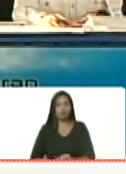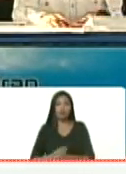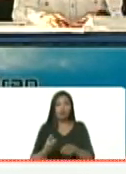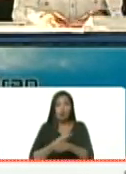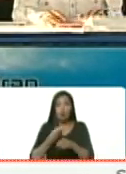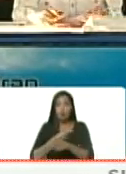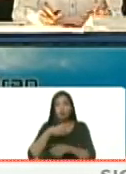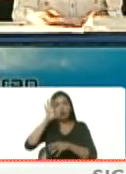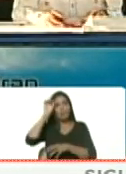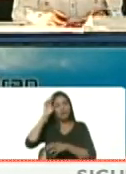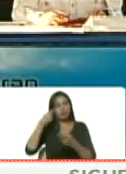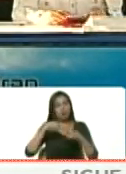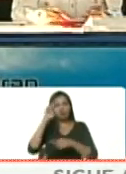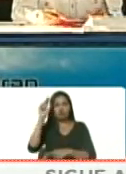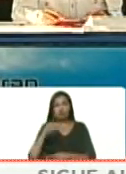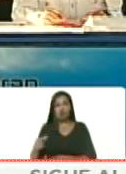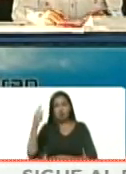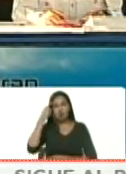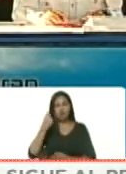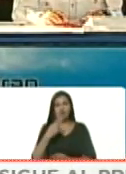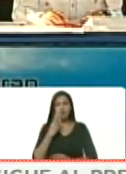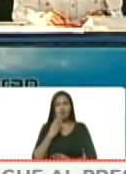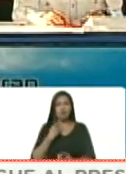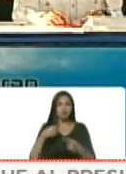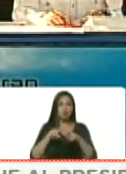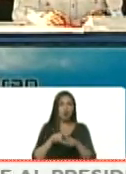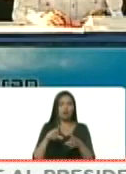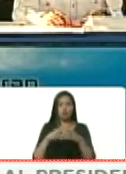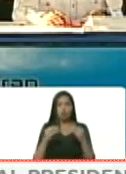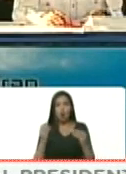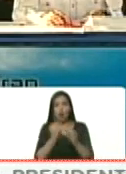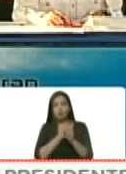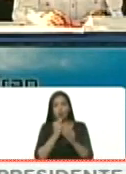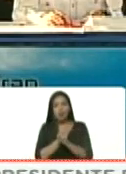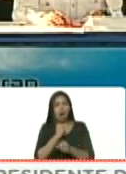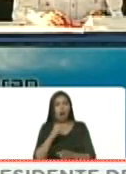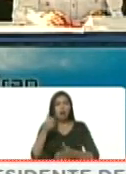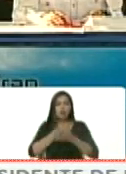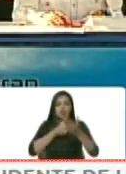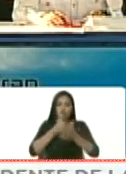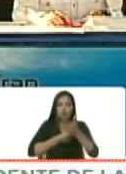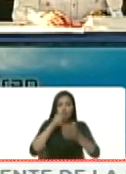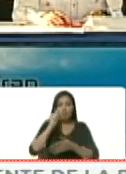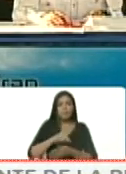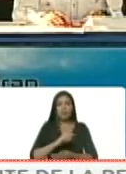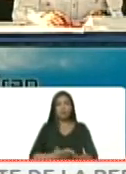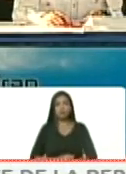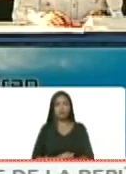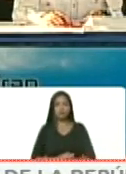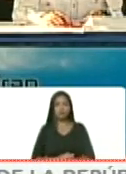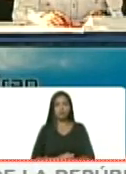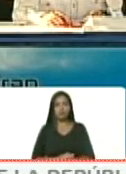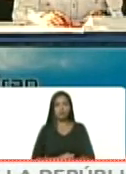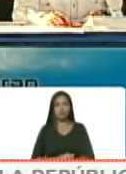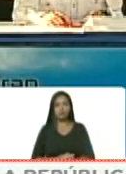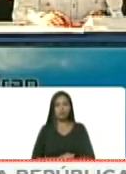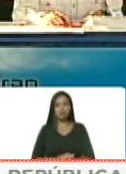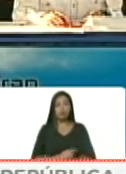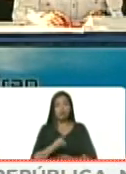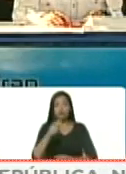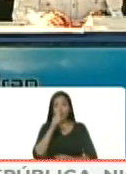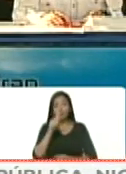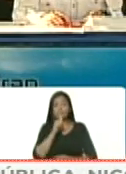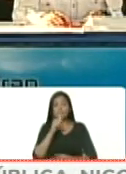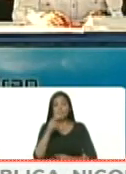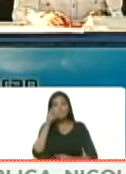gobierno que aprende diariamente de la experiencia de los que trabajan, de los que luchan, y que está pendiente